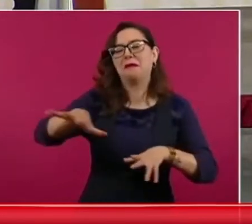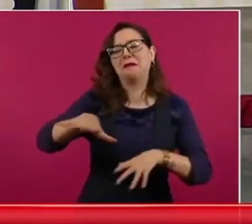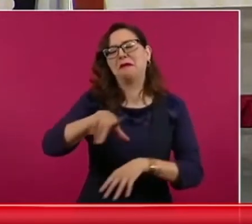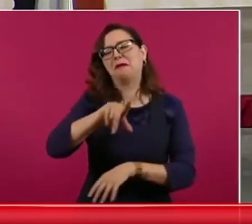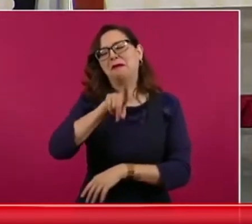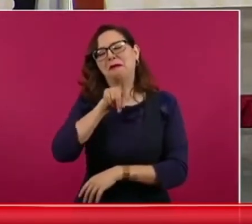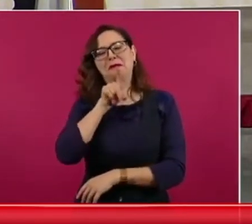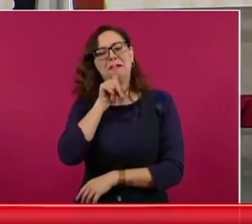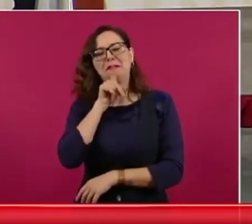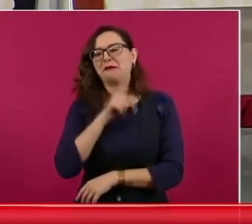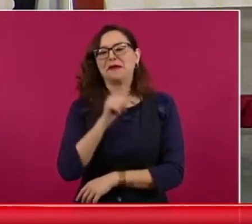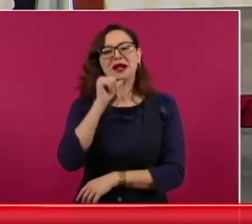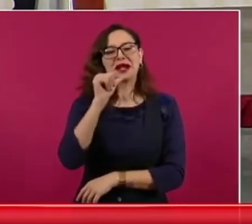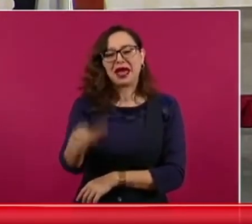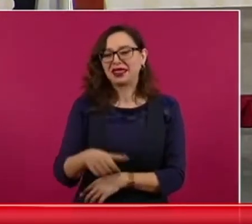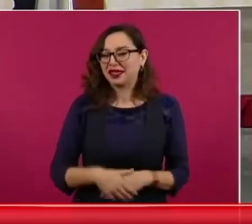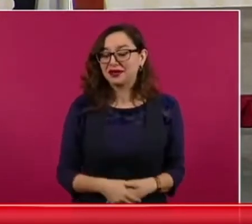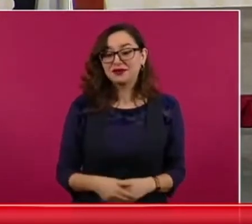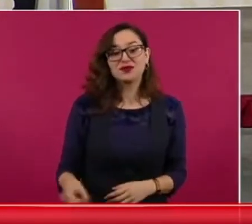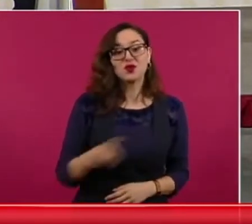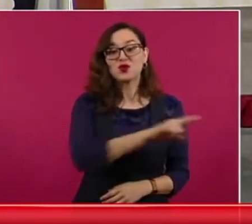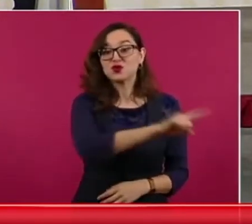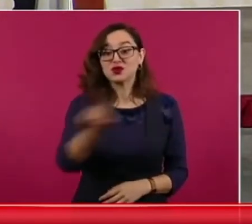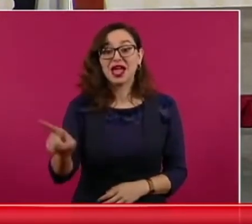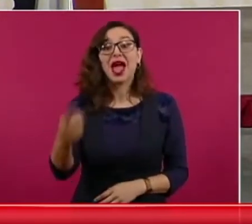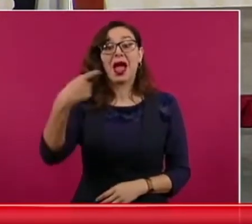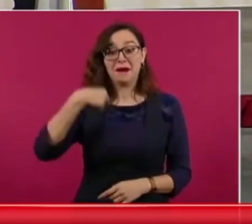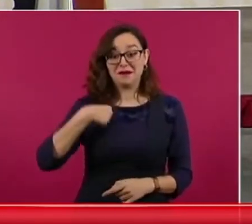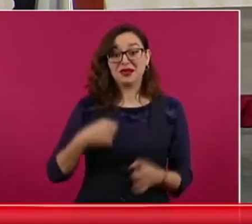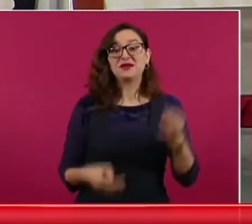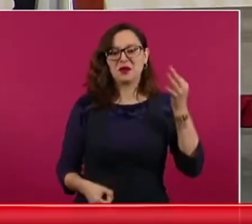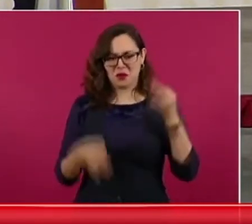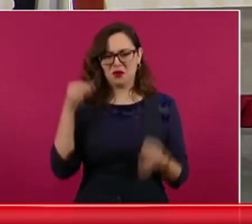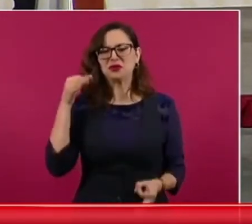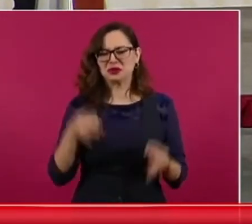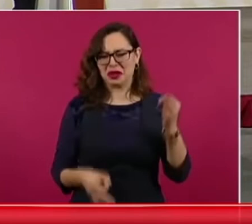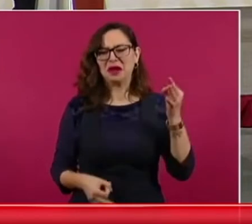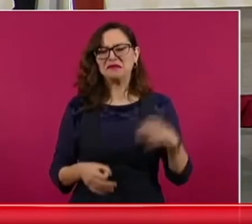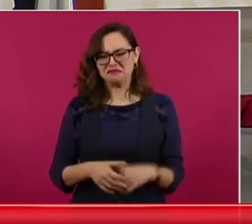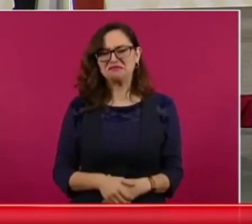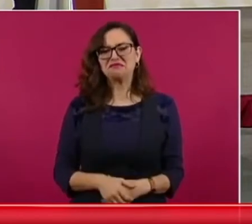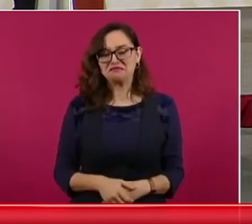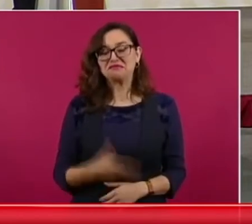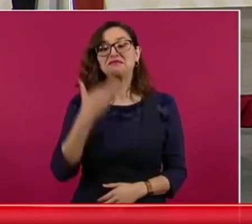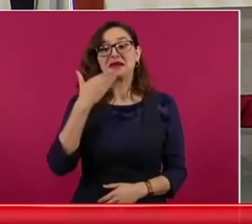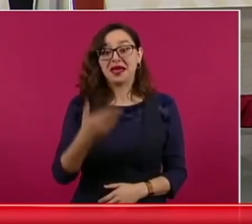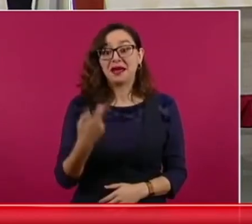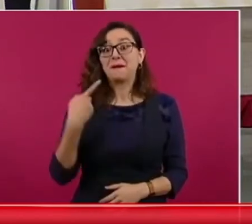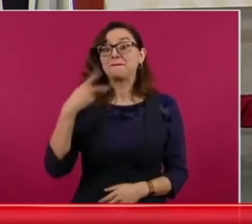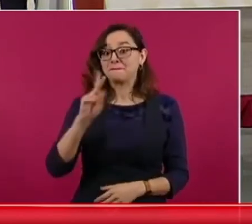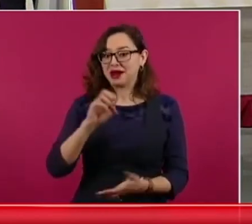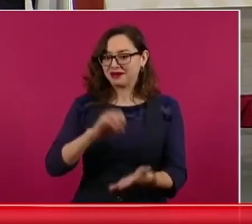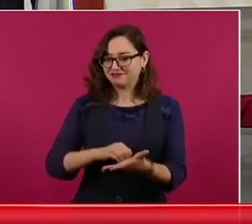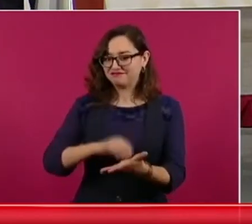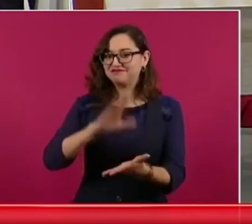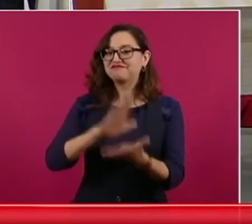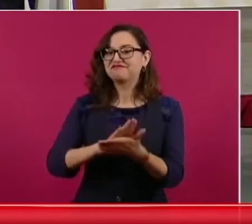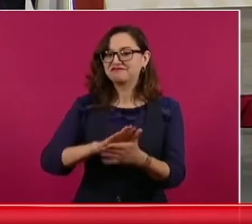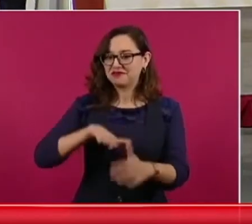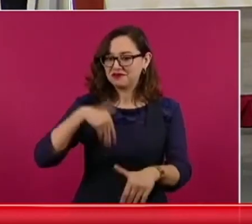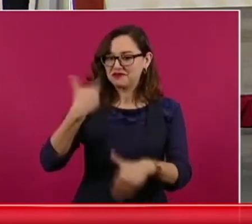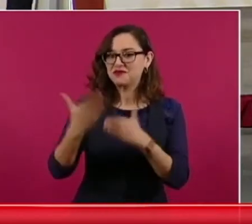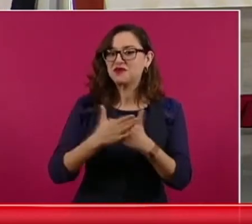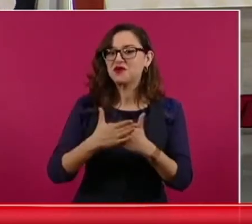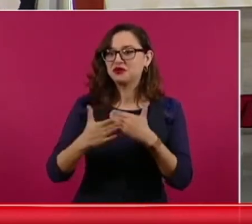Ustedes me van a juzgar, pero no olviden que todavía falta que a ustedes y a mí